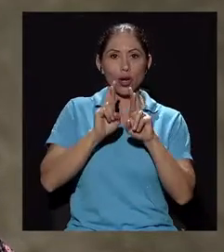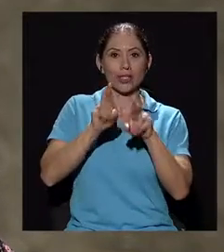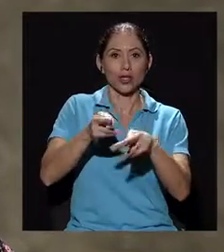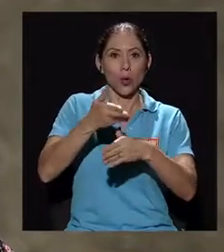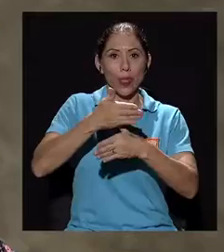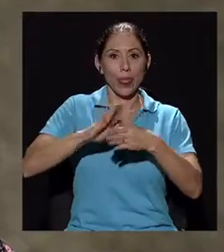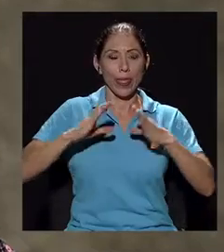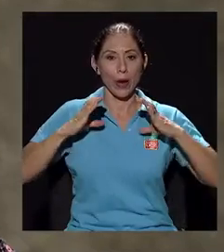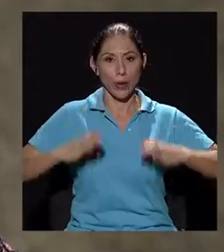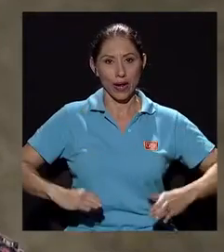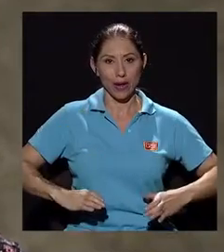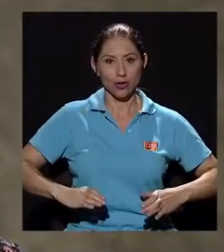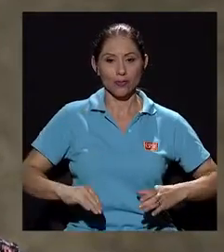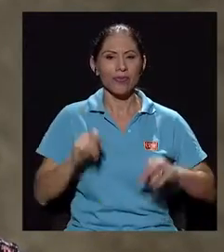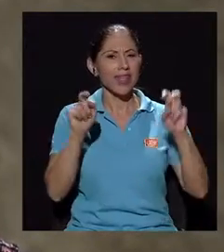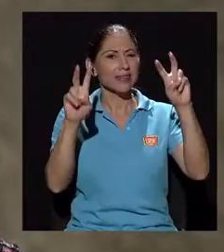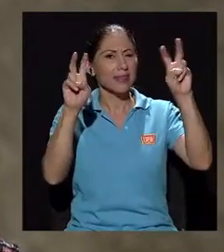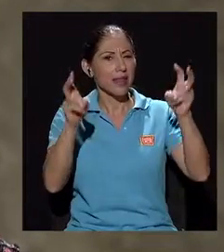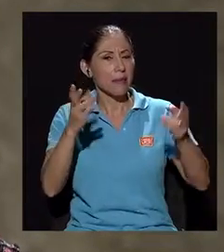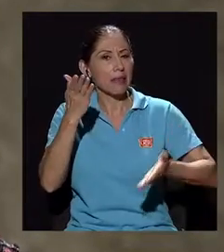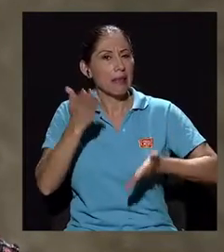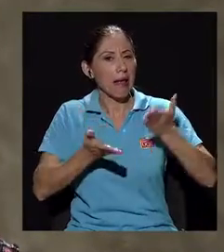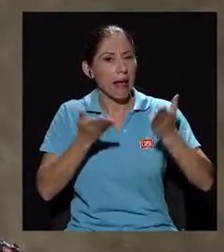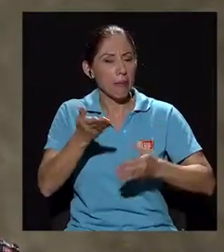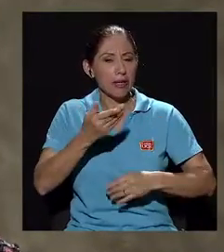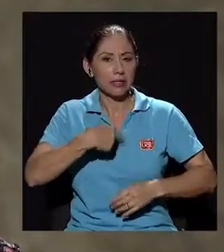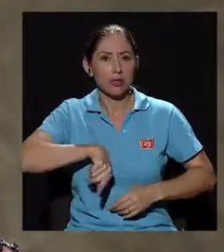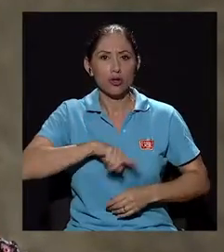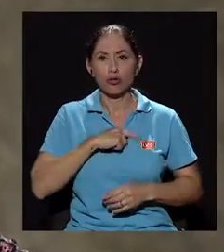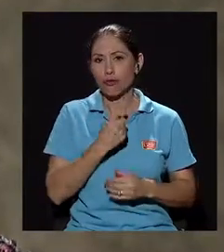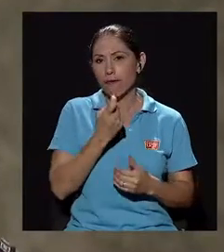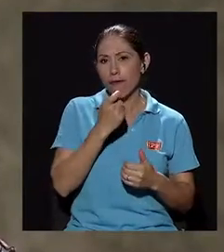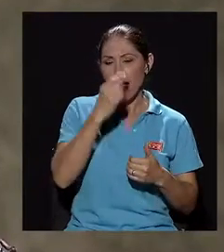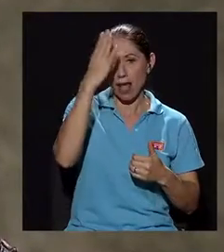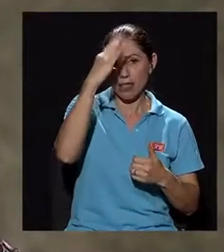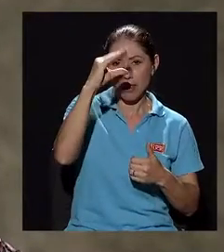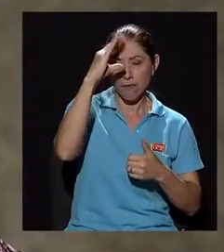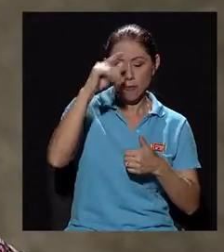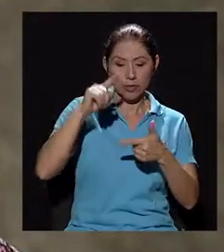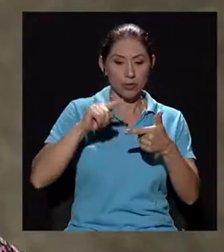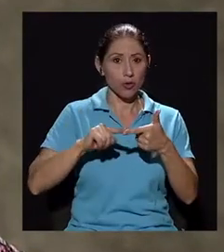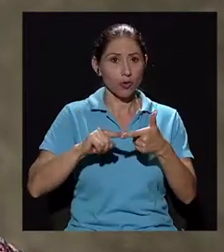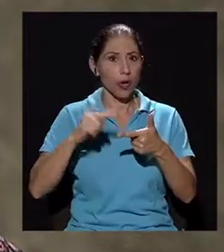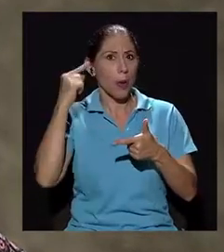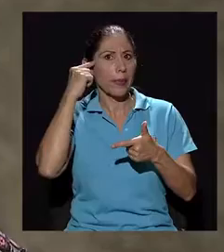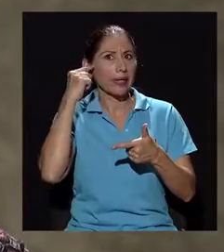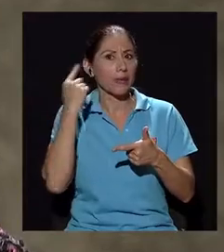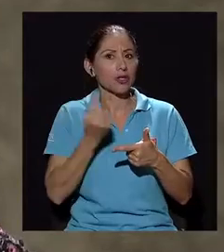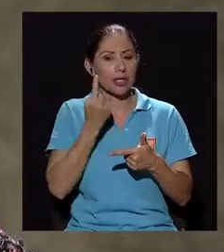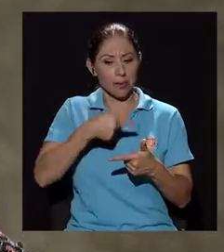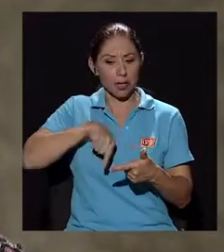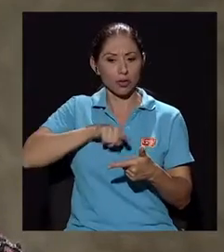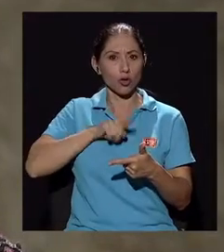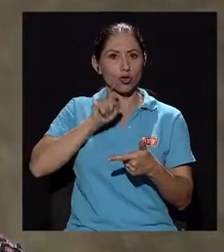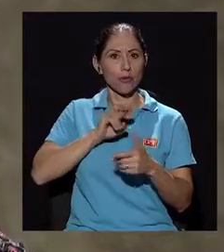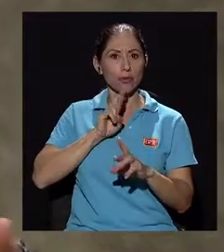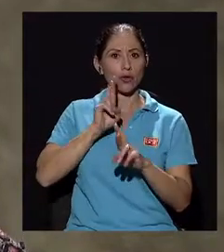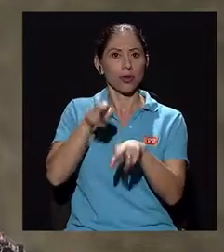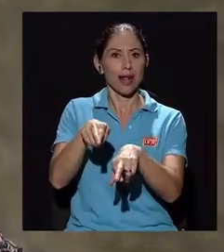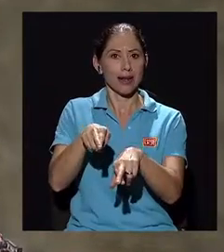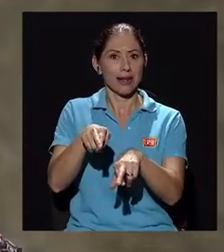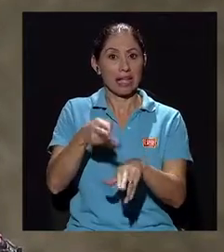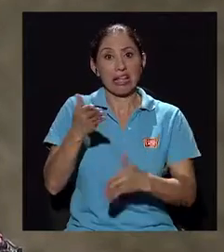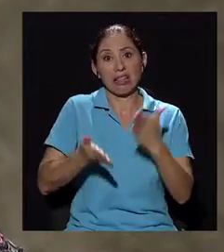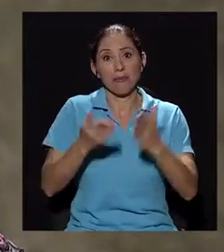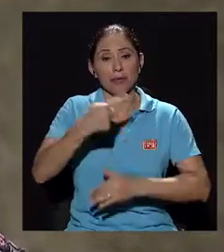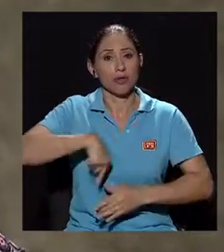hablamos de él, quizás por falta de información o quizás porque siempre pensemos que tenemos que donar y no nos